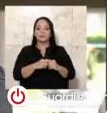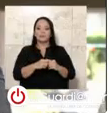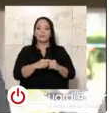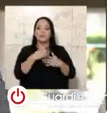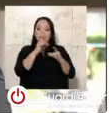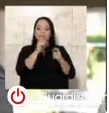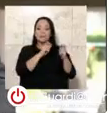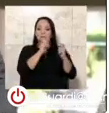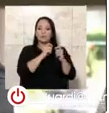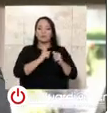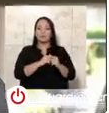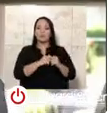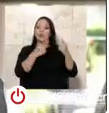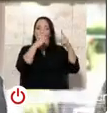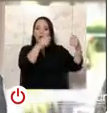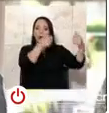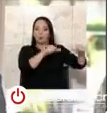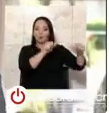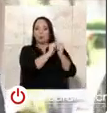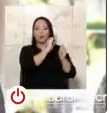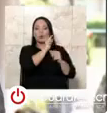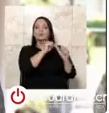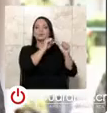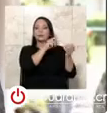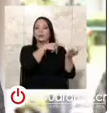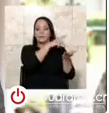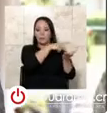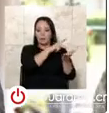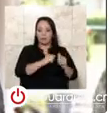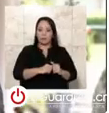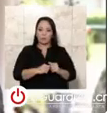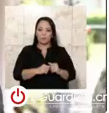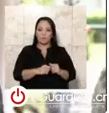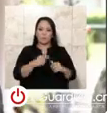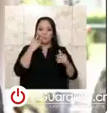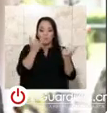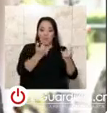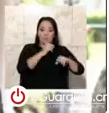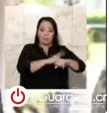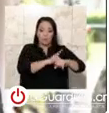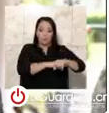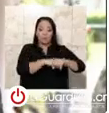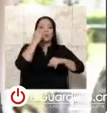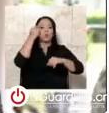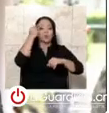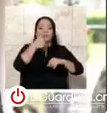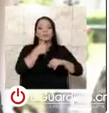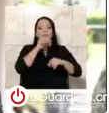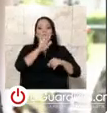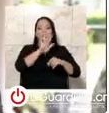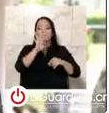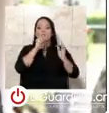específico en llegar a acuerdos con la Caja y seguirle pagando. Tanto así que en este momento el gobierno tiene